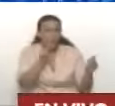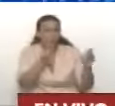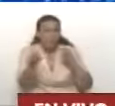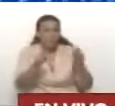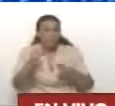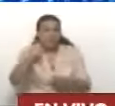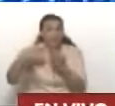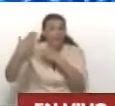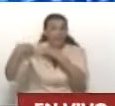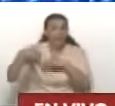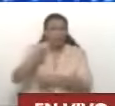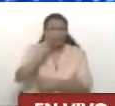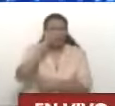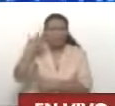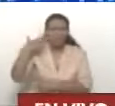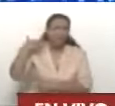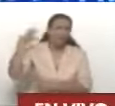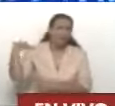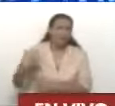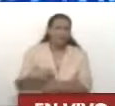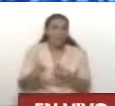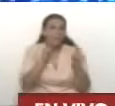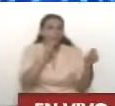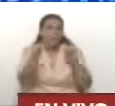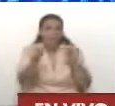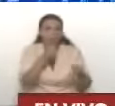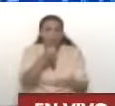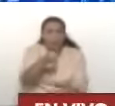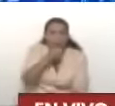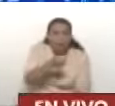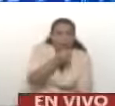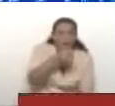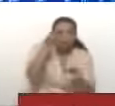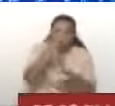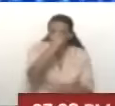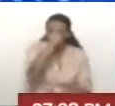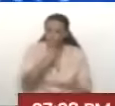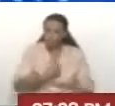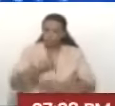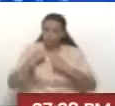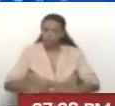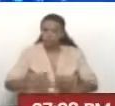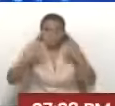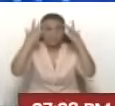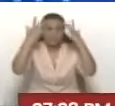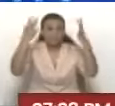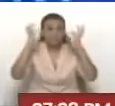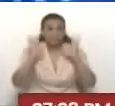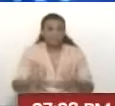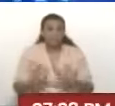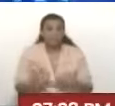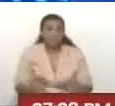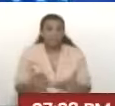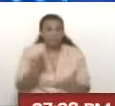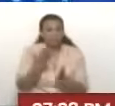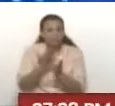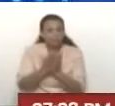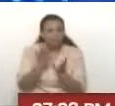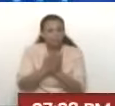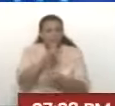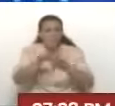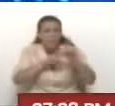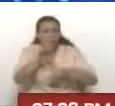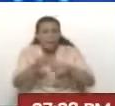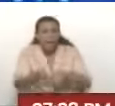Nuestra generación lo recuerda. Porque es un periodista, como debe ser, inteligente, incisivo, tiene que